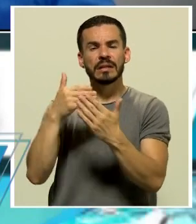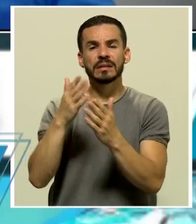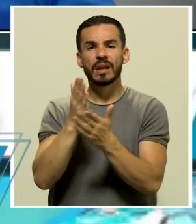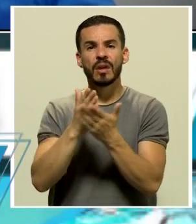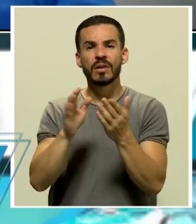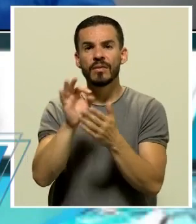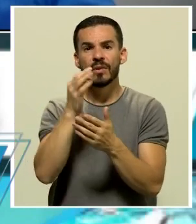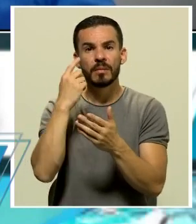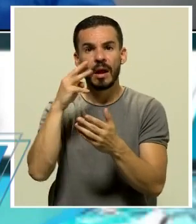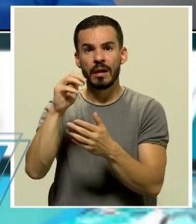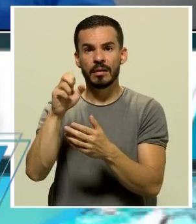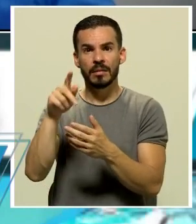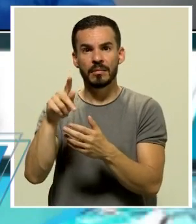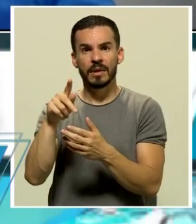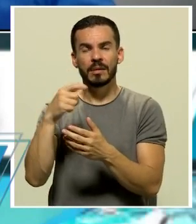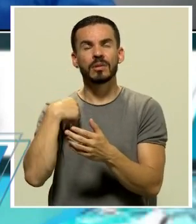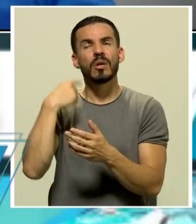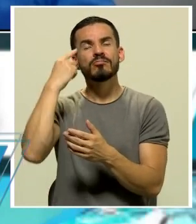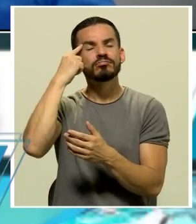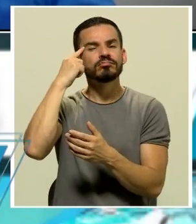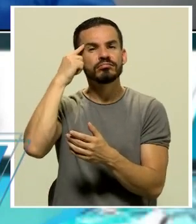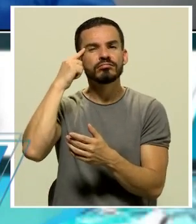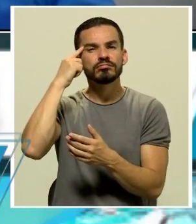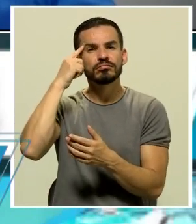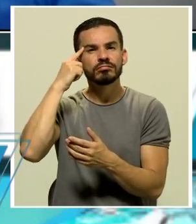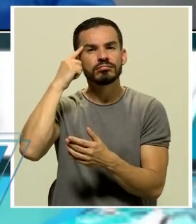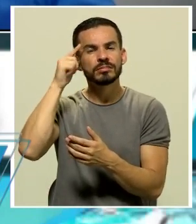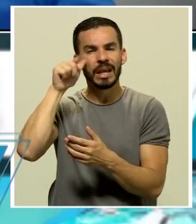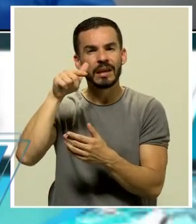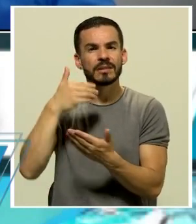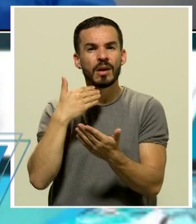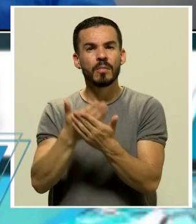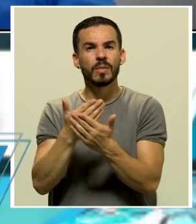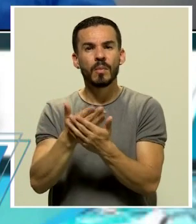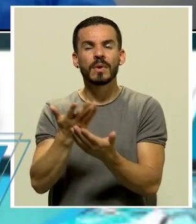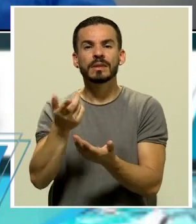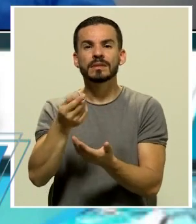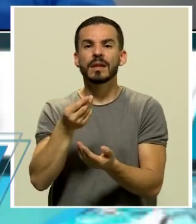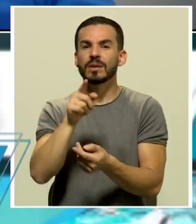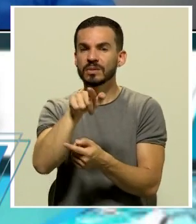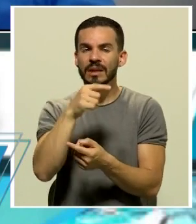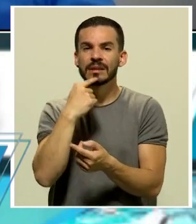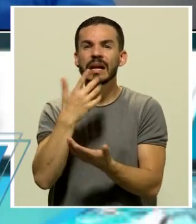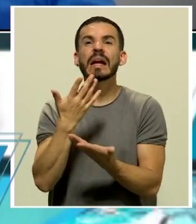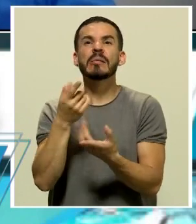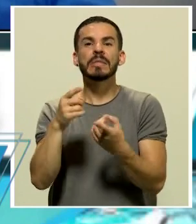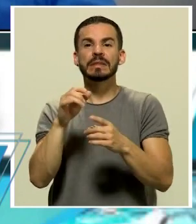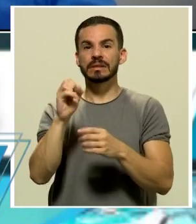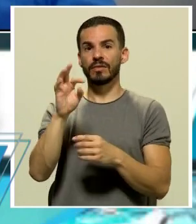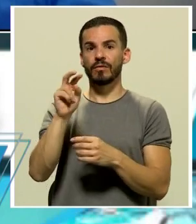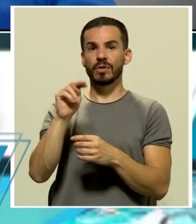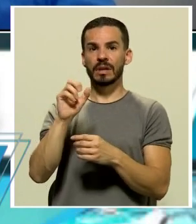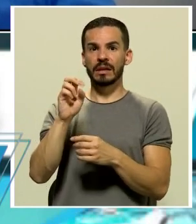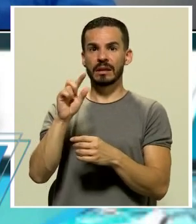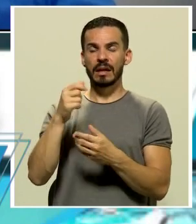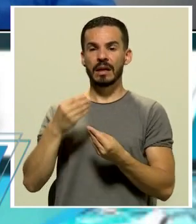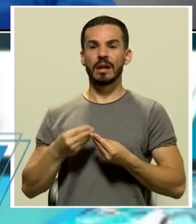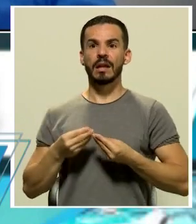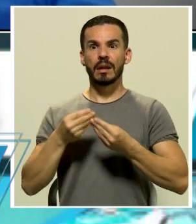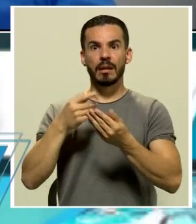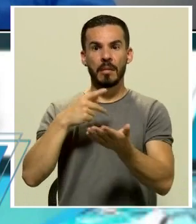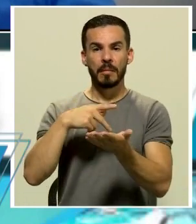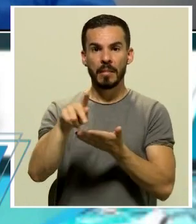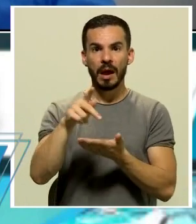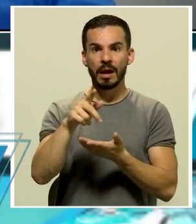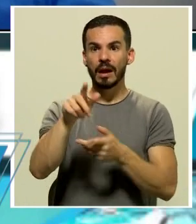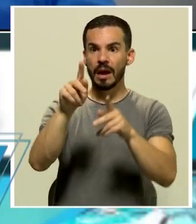manera al MEP. Me quedé dándole vueltas a esta propuesta que usted decía, bueno, ¿qué pasa si Folatel le hace un subsidio a